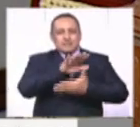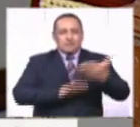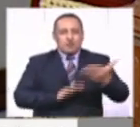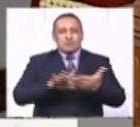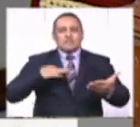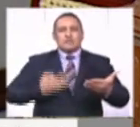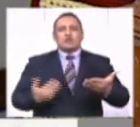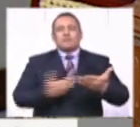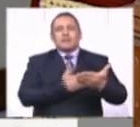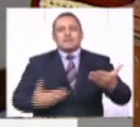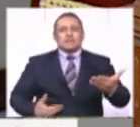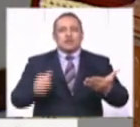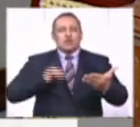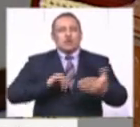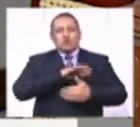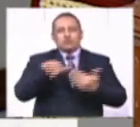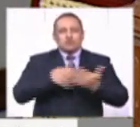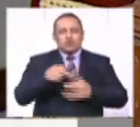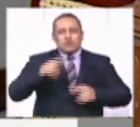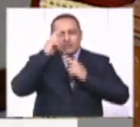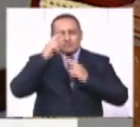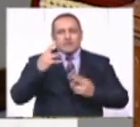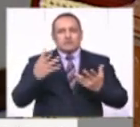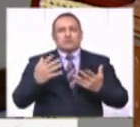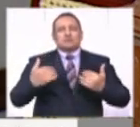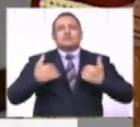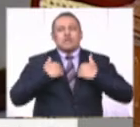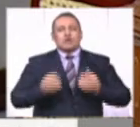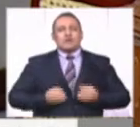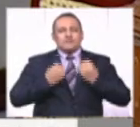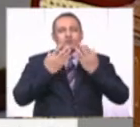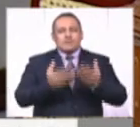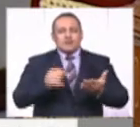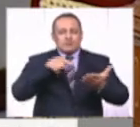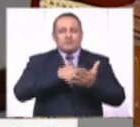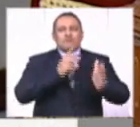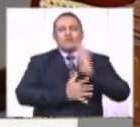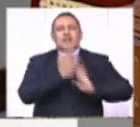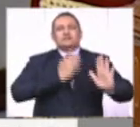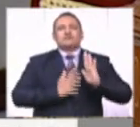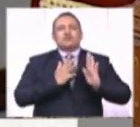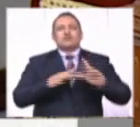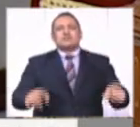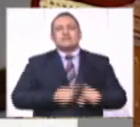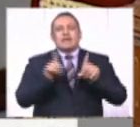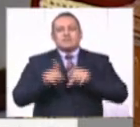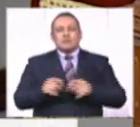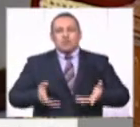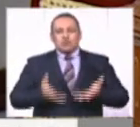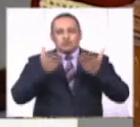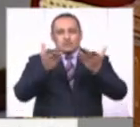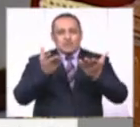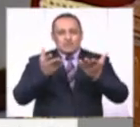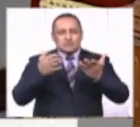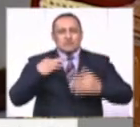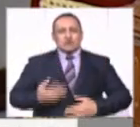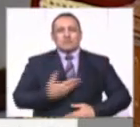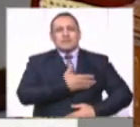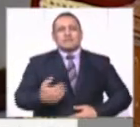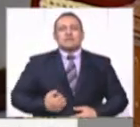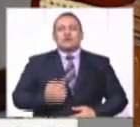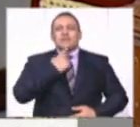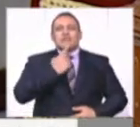Señor Presidente con todo respeto tengo que decir que es una falsía y por su intermedio tengo que